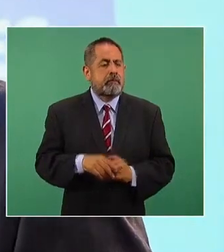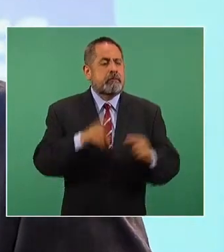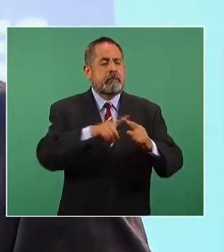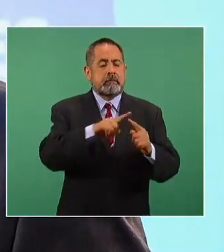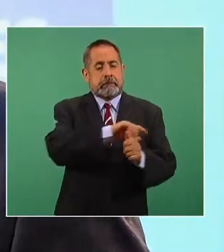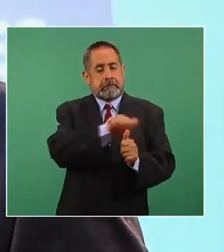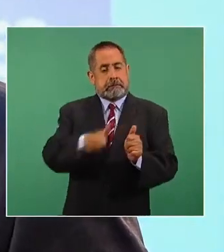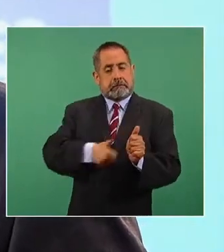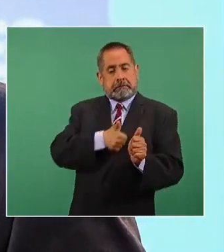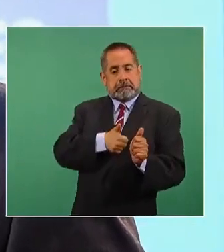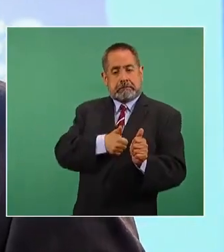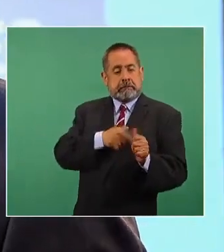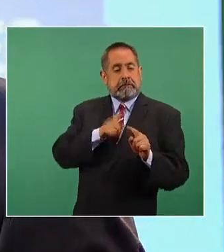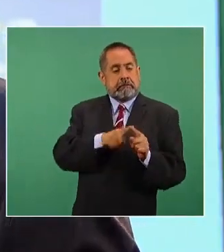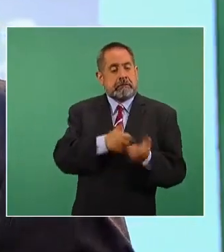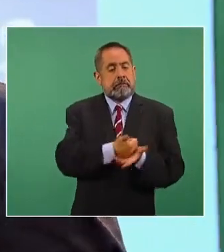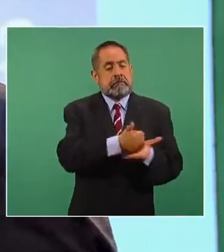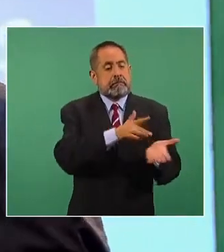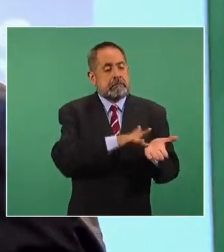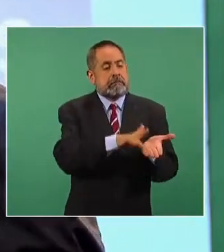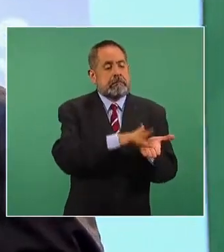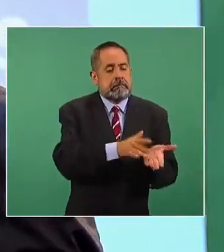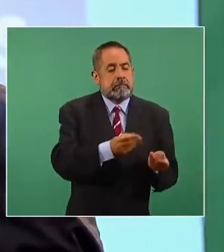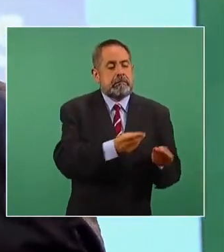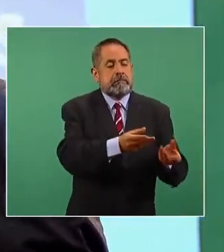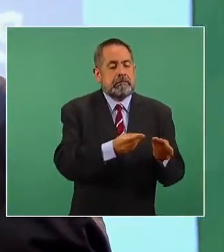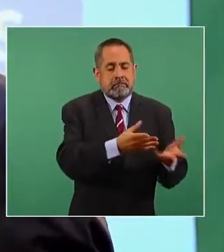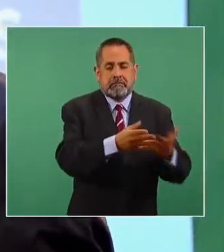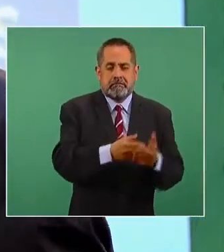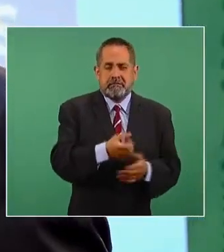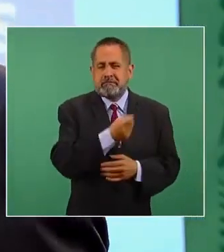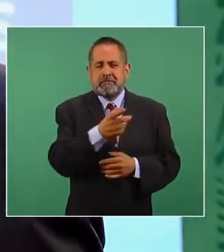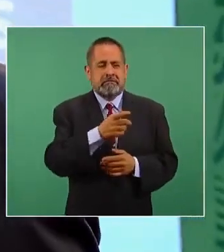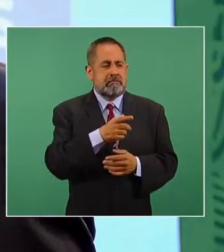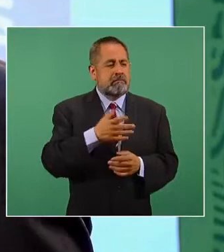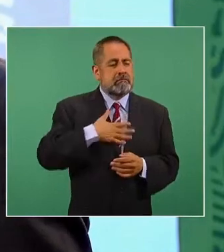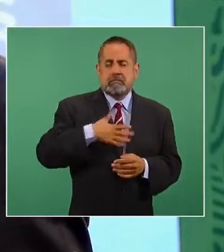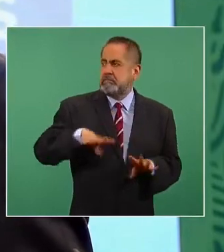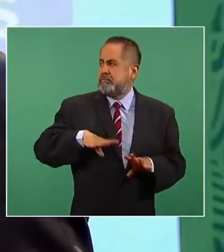apoyados por grupos de intereses creados.